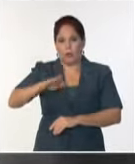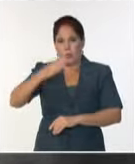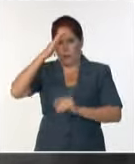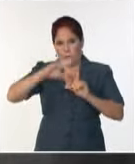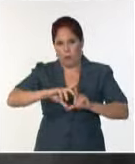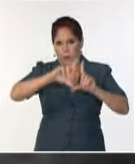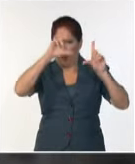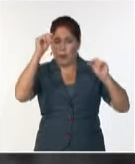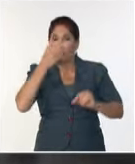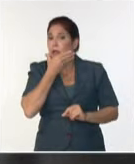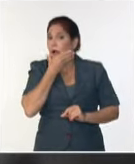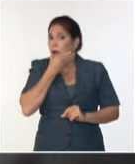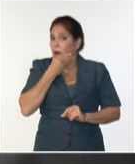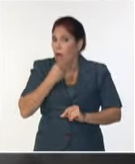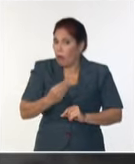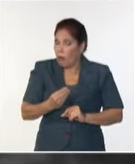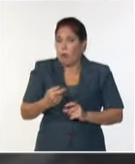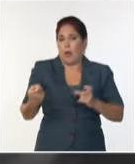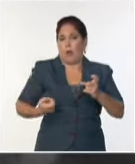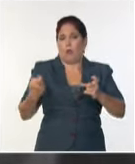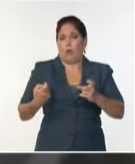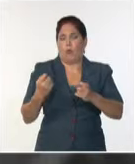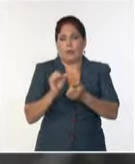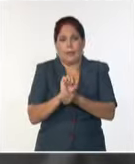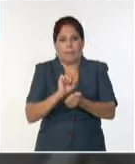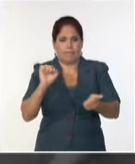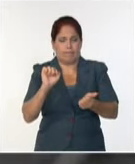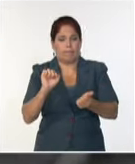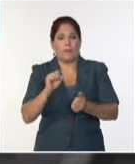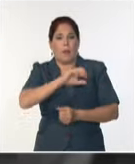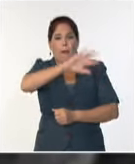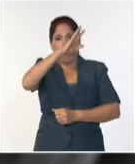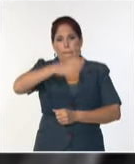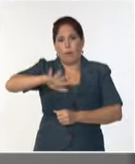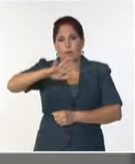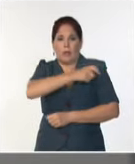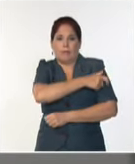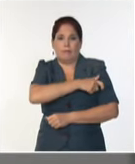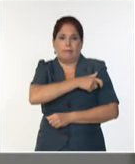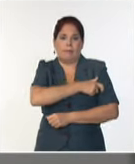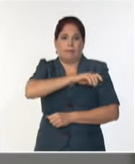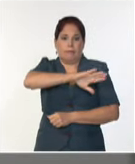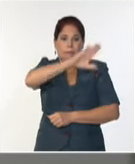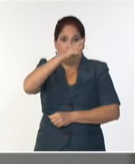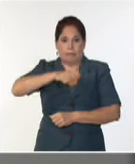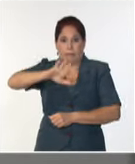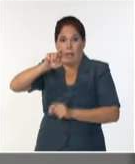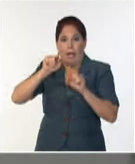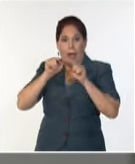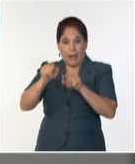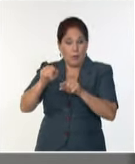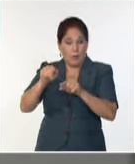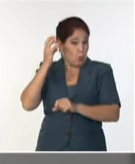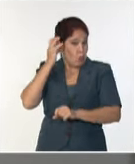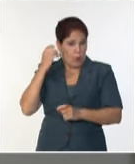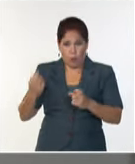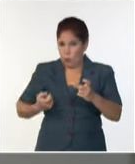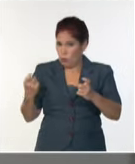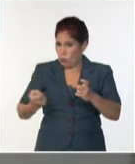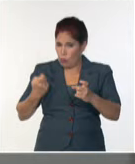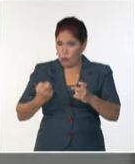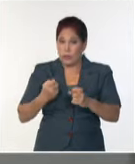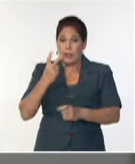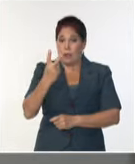Desde muy joven se integró a la lucha de liberación en las montañas de la Sierra Maestra, convirtiéndose en la legendaria guerrillera del Segundo